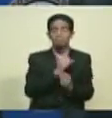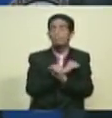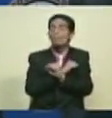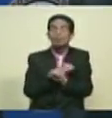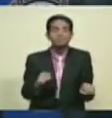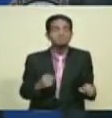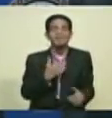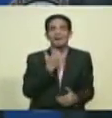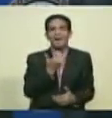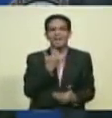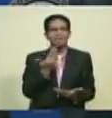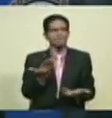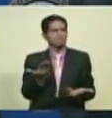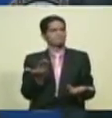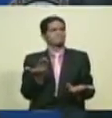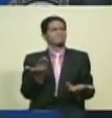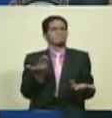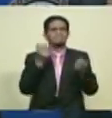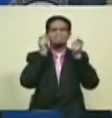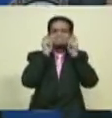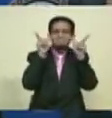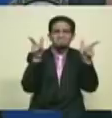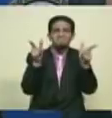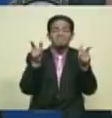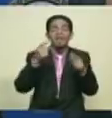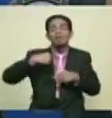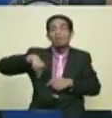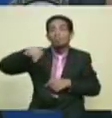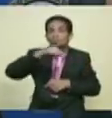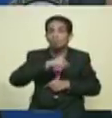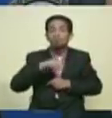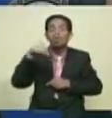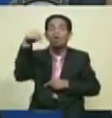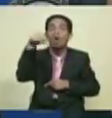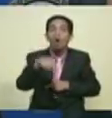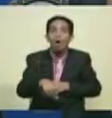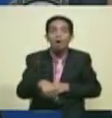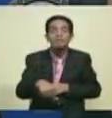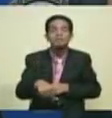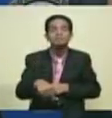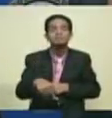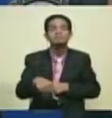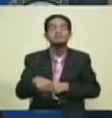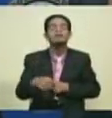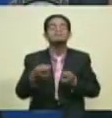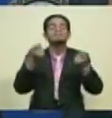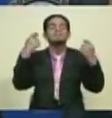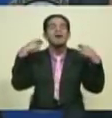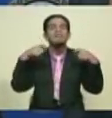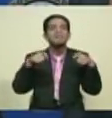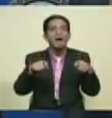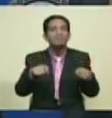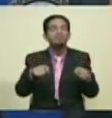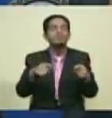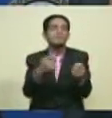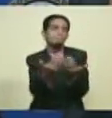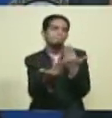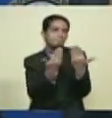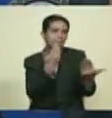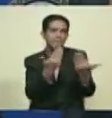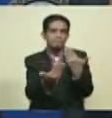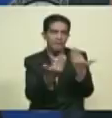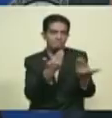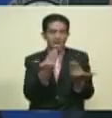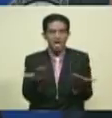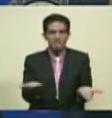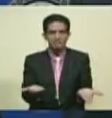realmente descarada. Y por eso estábamos nosotros hoy abriendo o tratando de abrir, y el presidente lo ha hecho. El presidente Nicolás